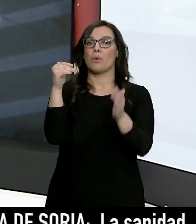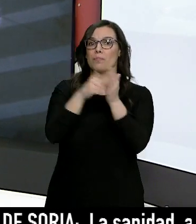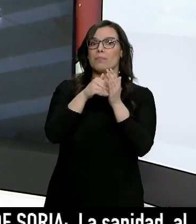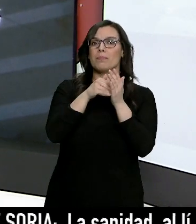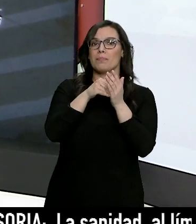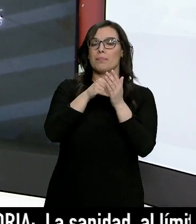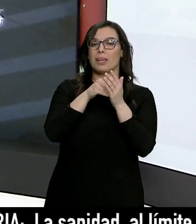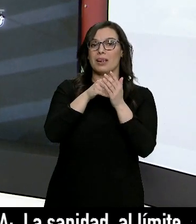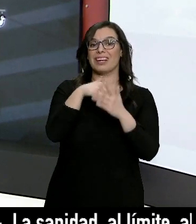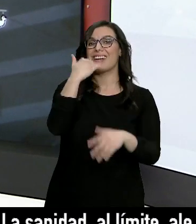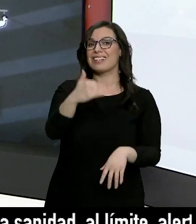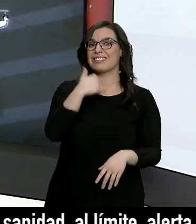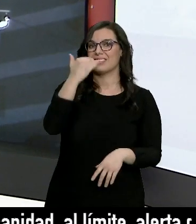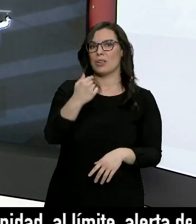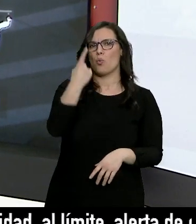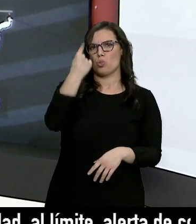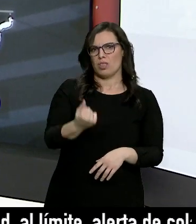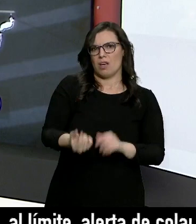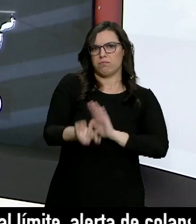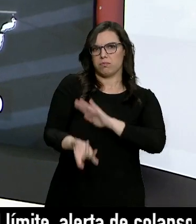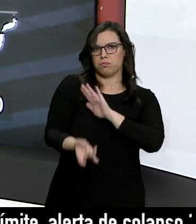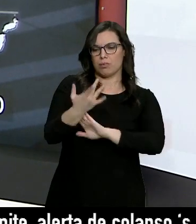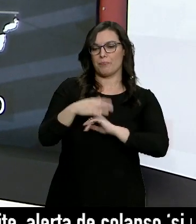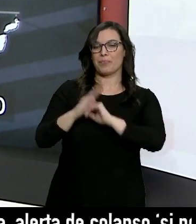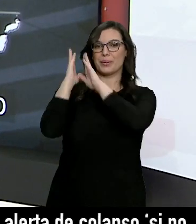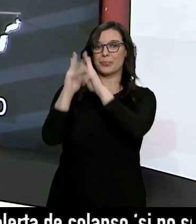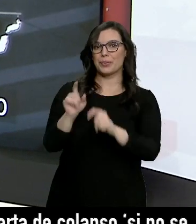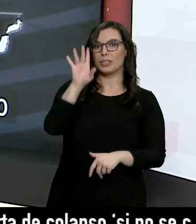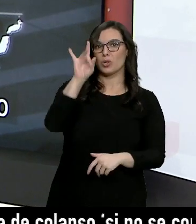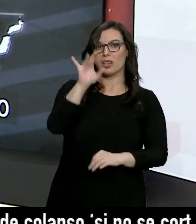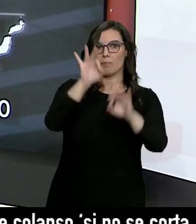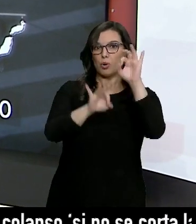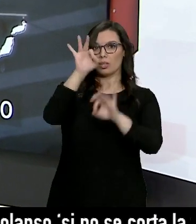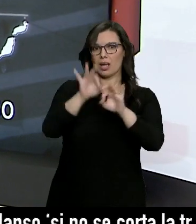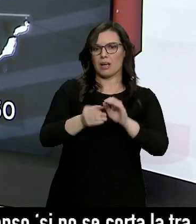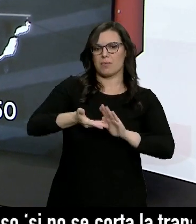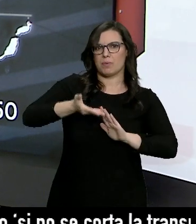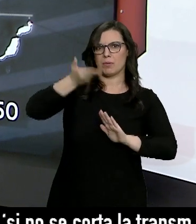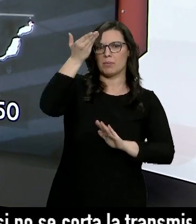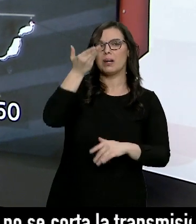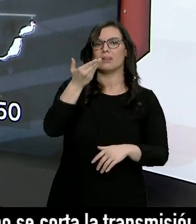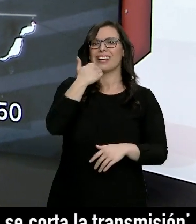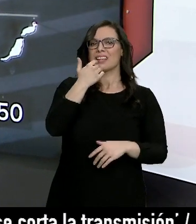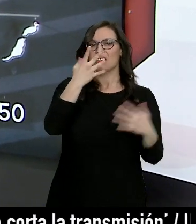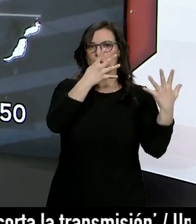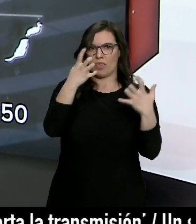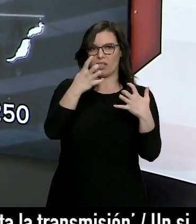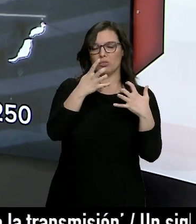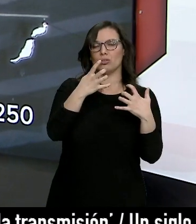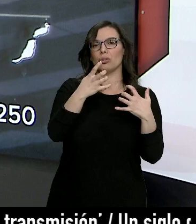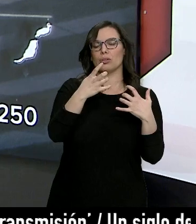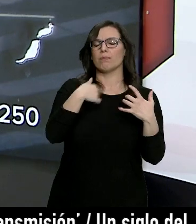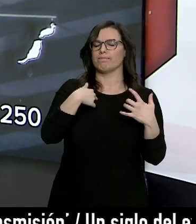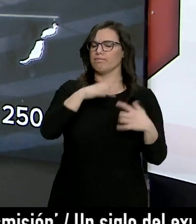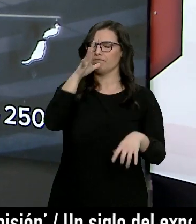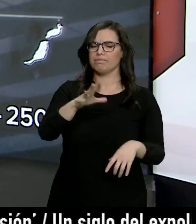35.000 casi casos diarios. La incidencia a 14 días sigue subiendo y roza, ahí lo tienen, los 900. E